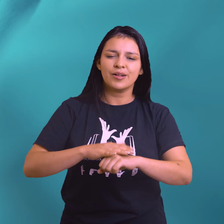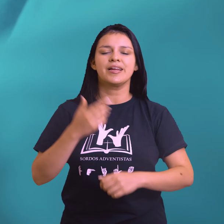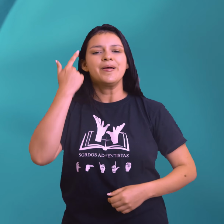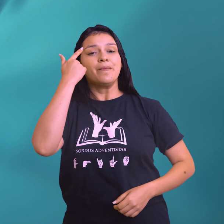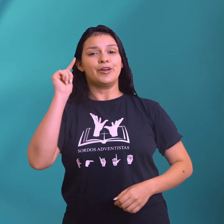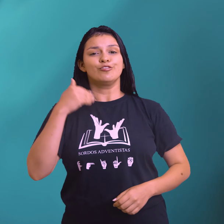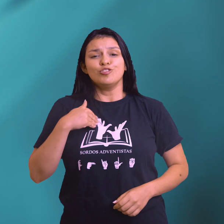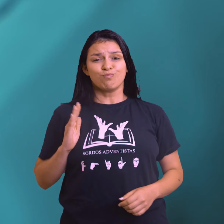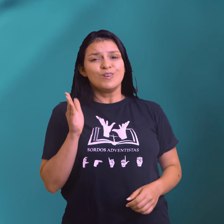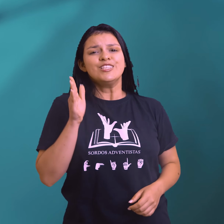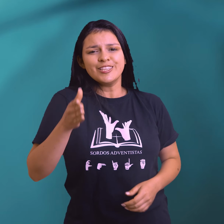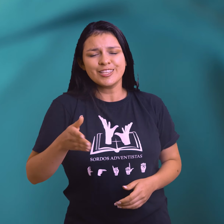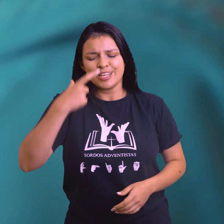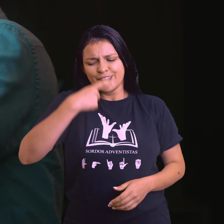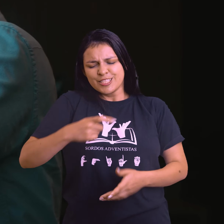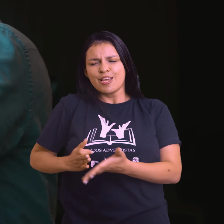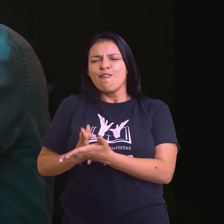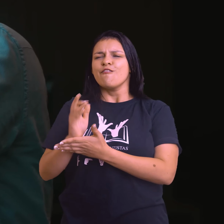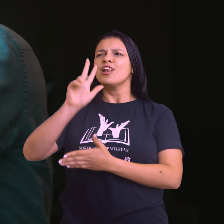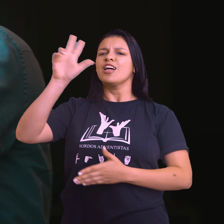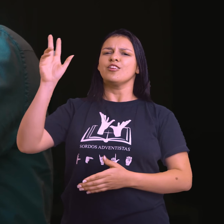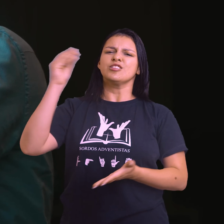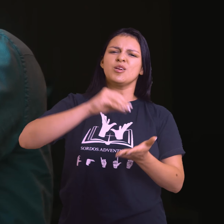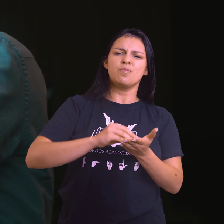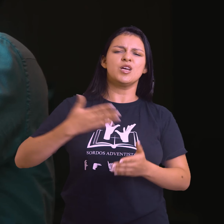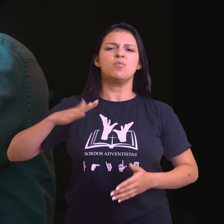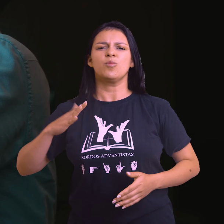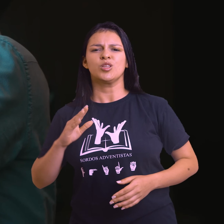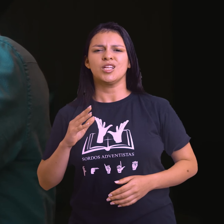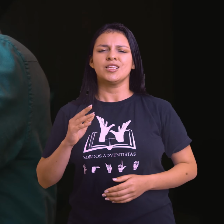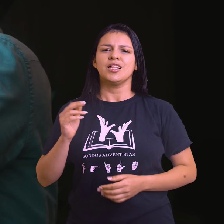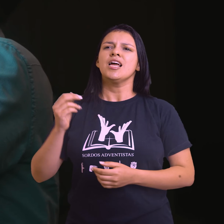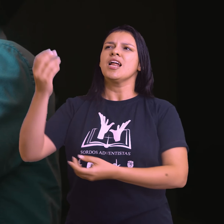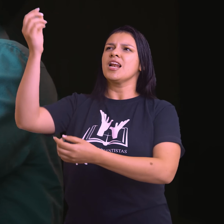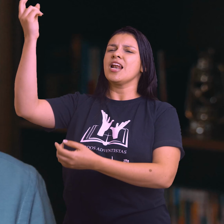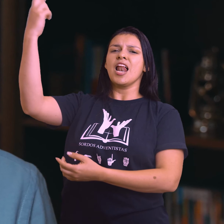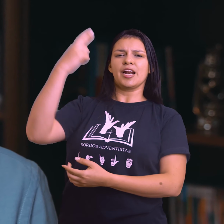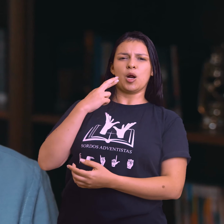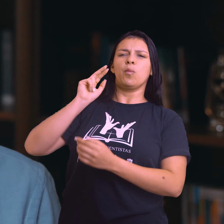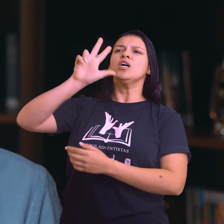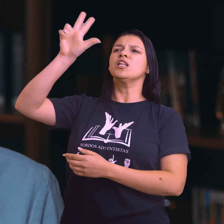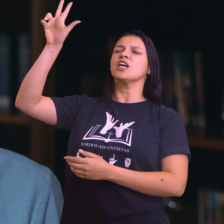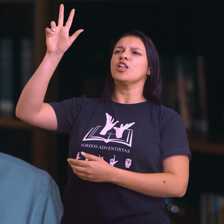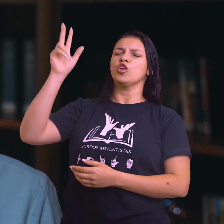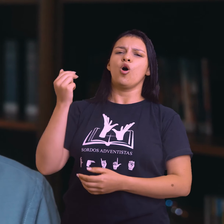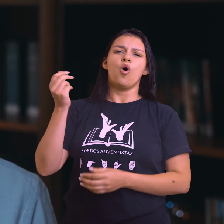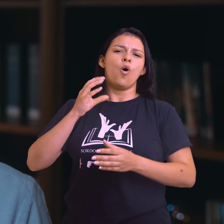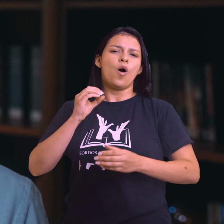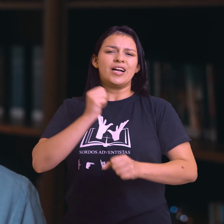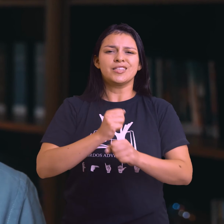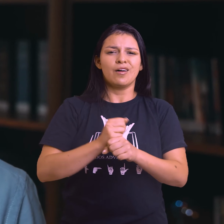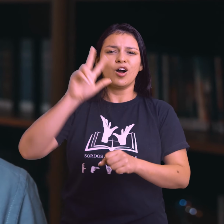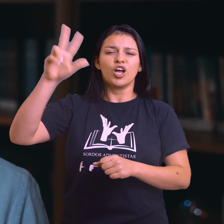ser fiel a Dios, y más importante que un resultado que Dios me pueda dar, lo más importante es tenerlo a Él todos los días.